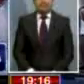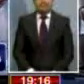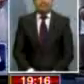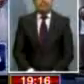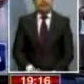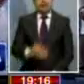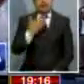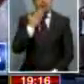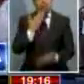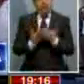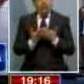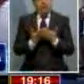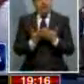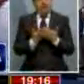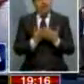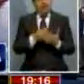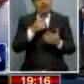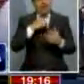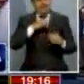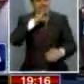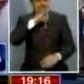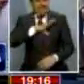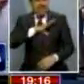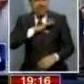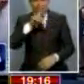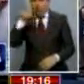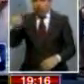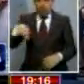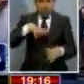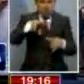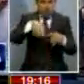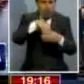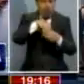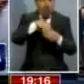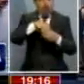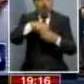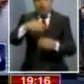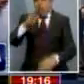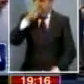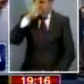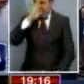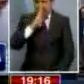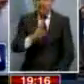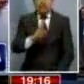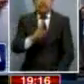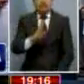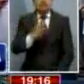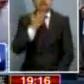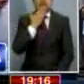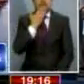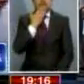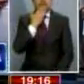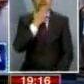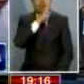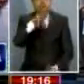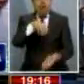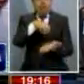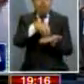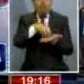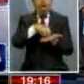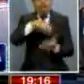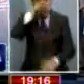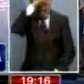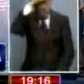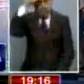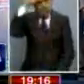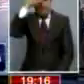Y quiero decirles que cuando queremos una casa en que quepan todos, con dignidad, también dignidad para el pueblo mapuche.